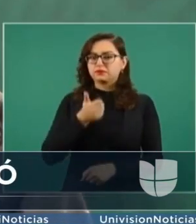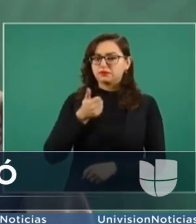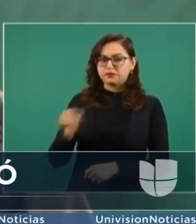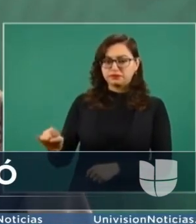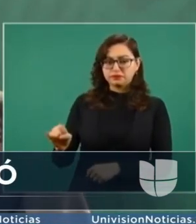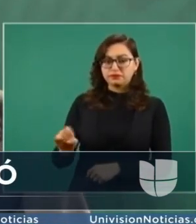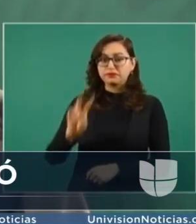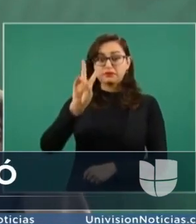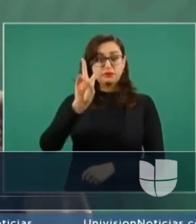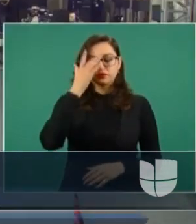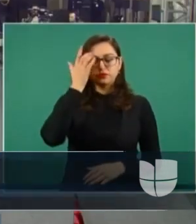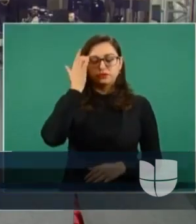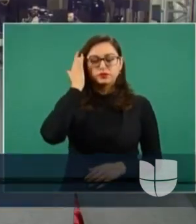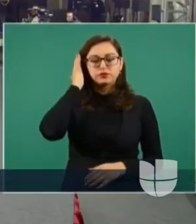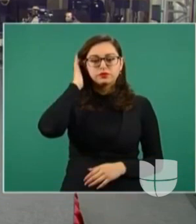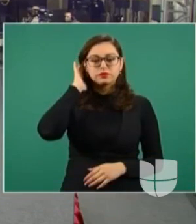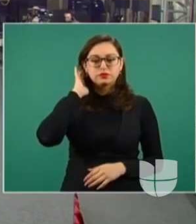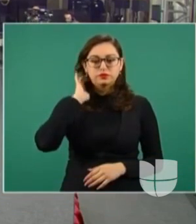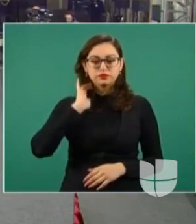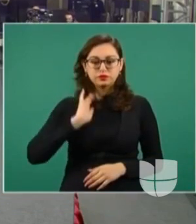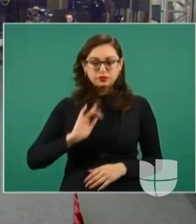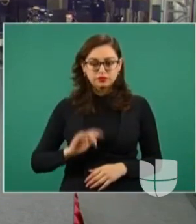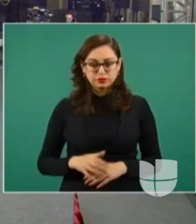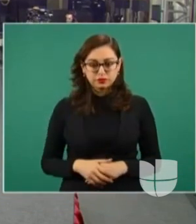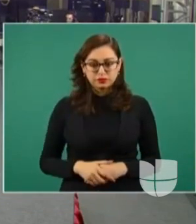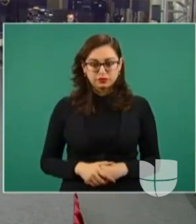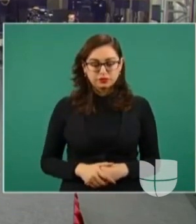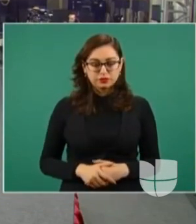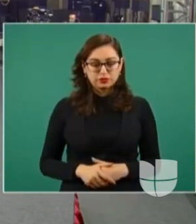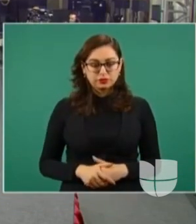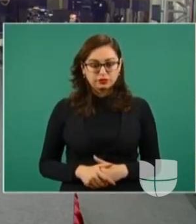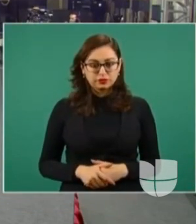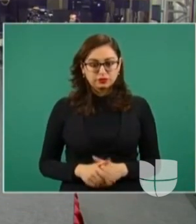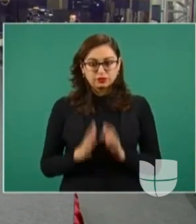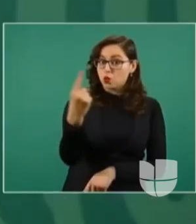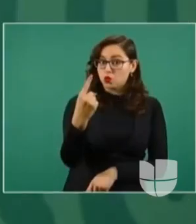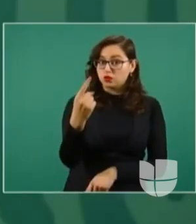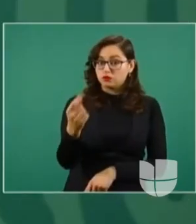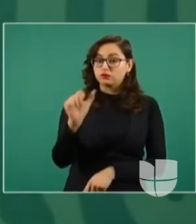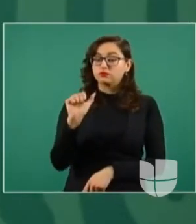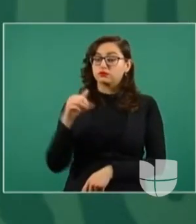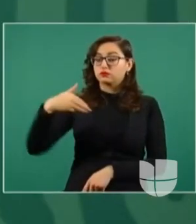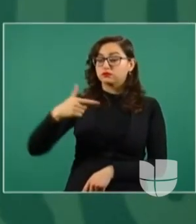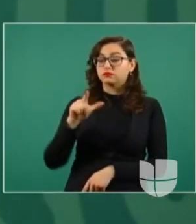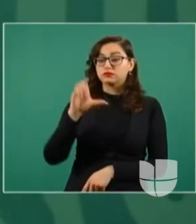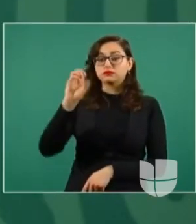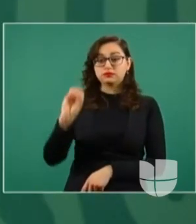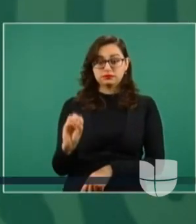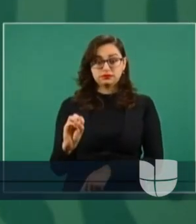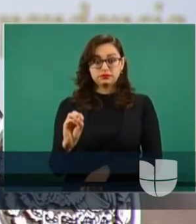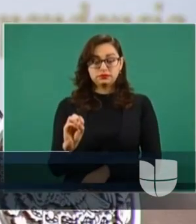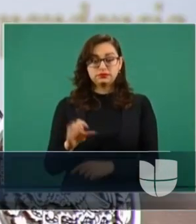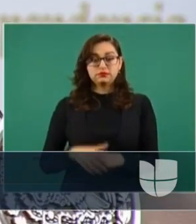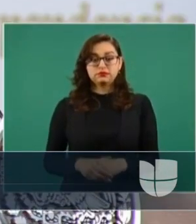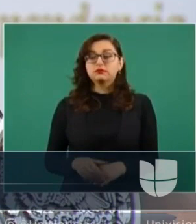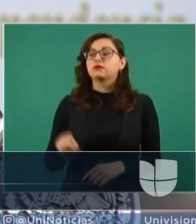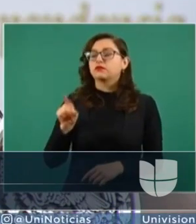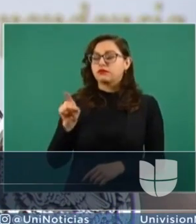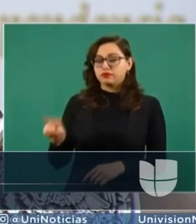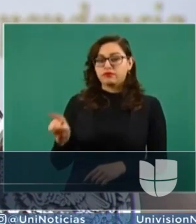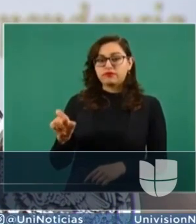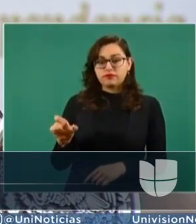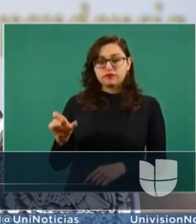que hizo la secretaria de Gobernación de este país fue aclarar que ella solo era una representante. Se encuentra en pleno